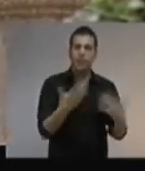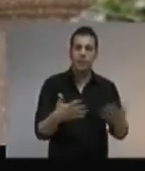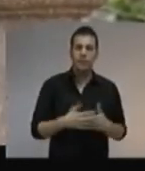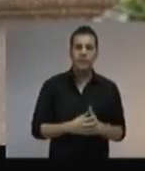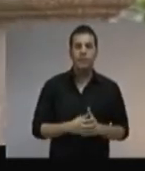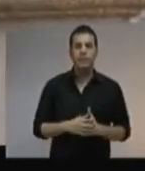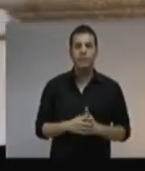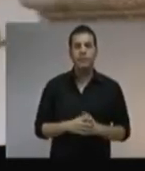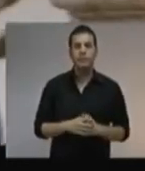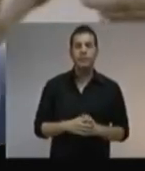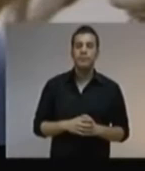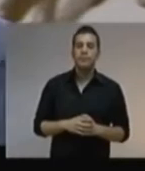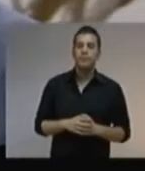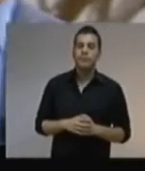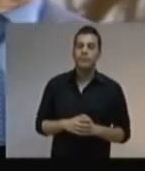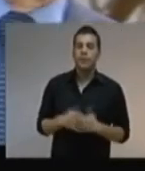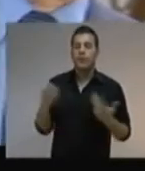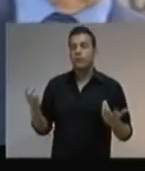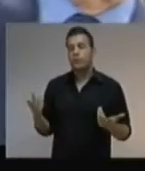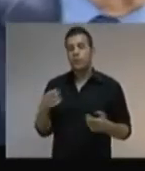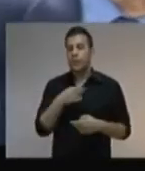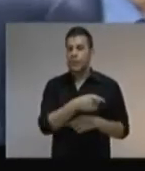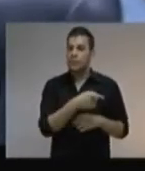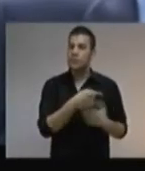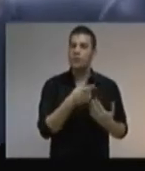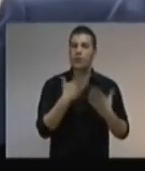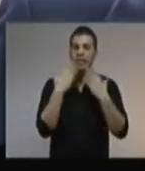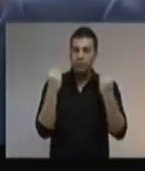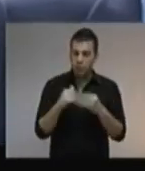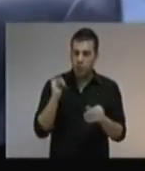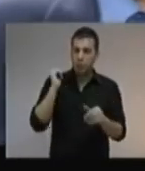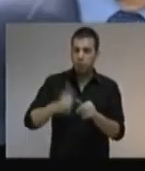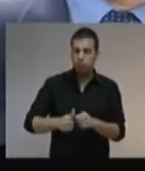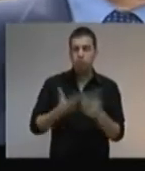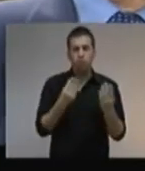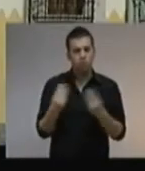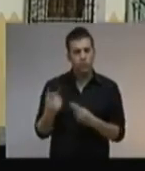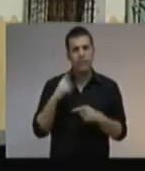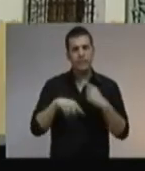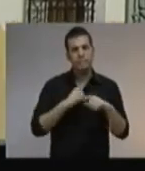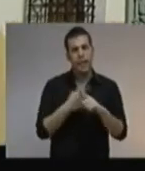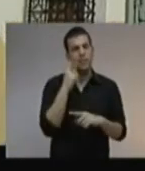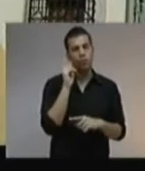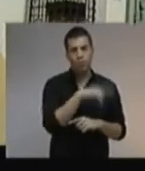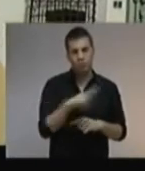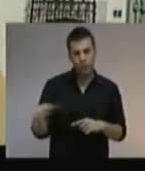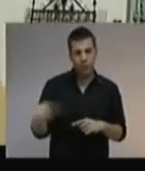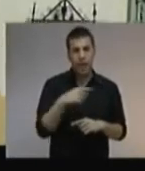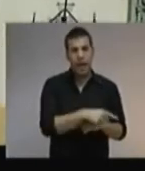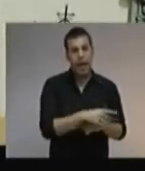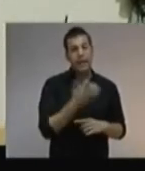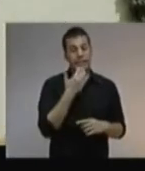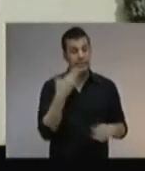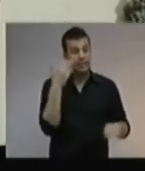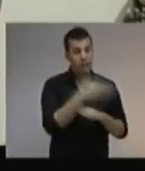edificio? Sí, es un complejo histórico y museístico que recuerda el paso de